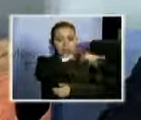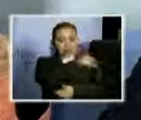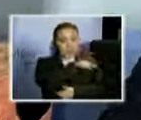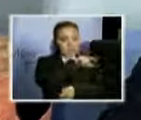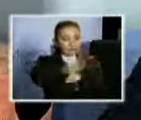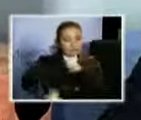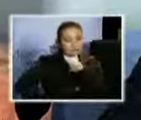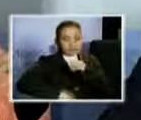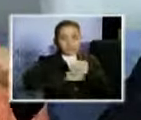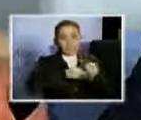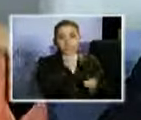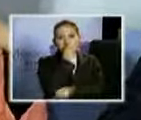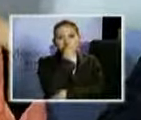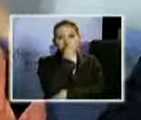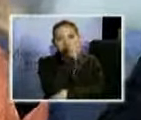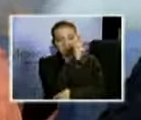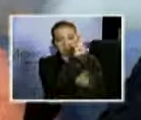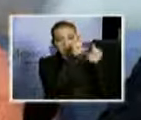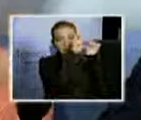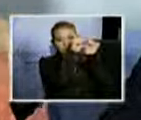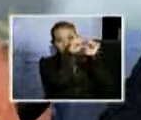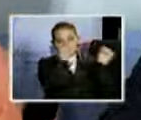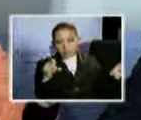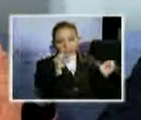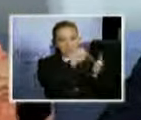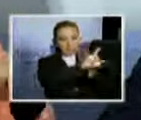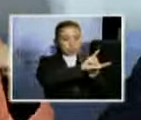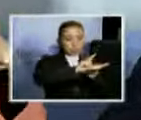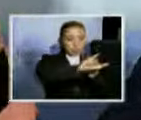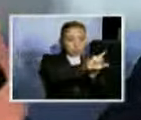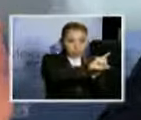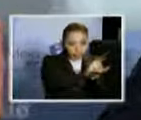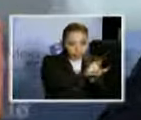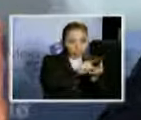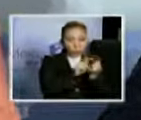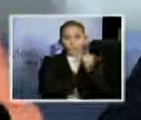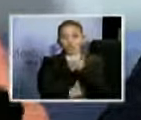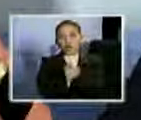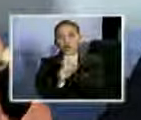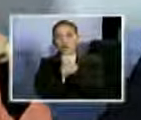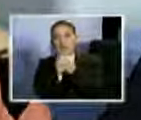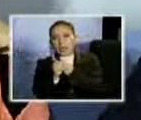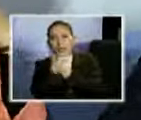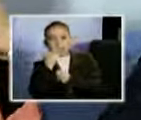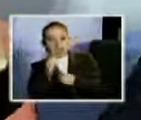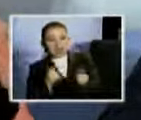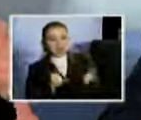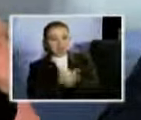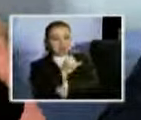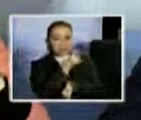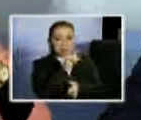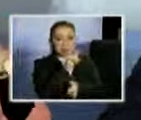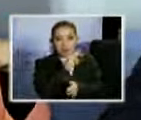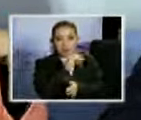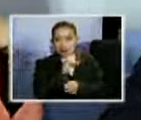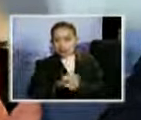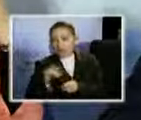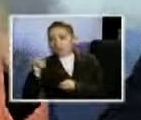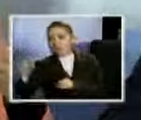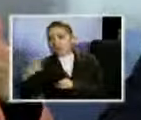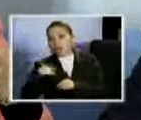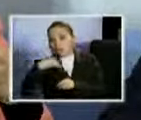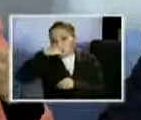agregan a la palabra de droga, problemas de democracia, problemas financieros, el tema